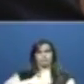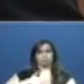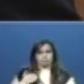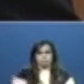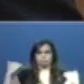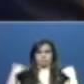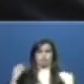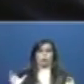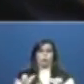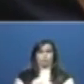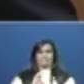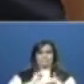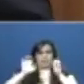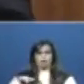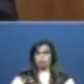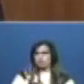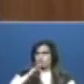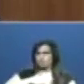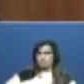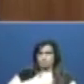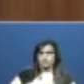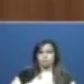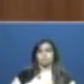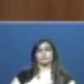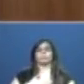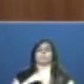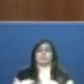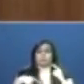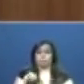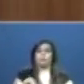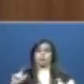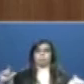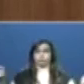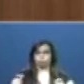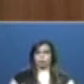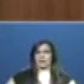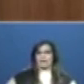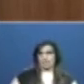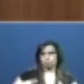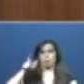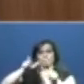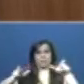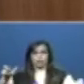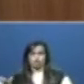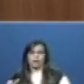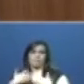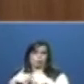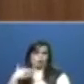plena capacidad de decisión con la consiguiente reducción de sus costes de personal y